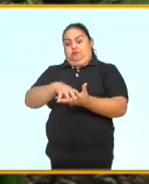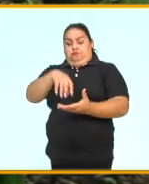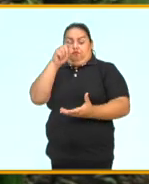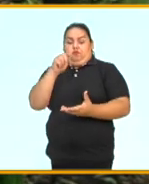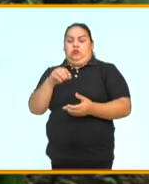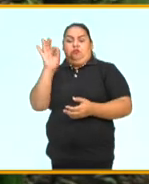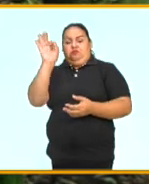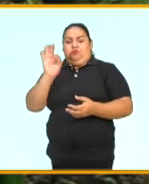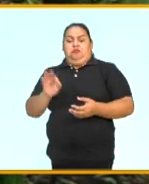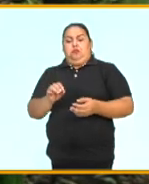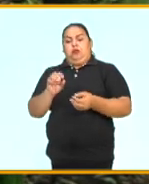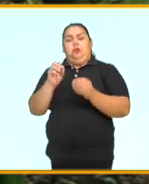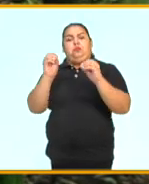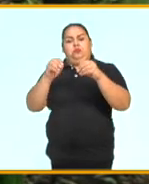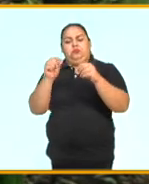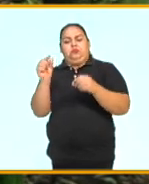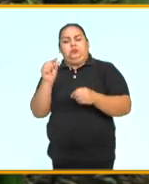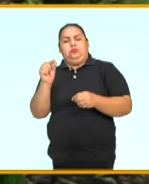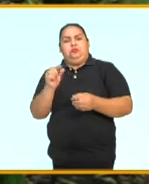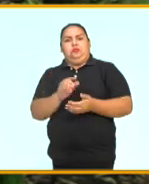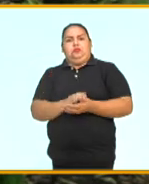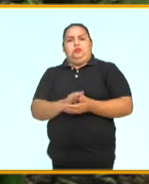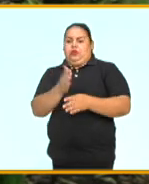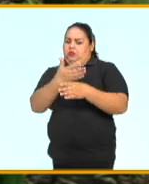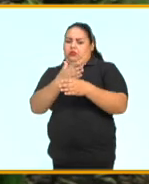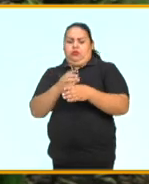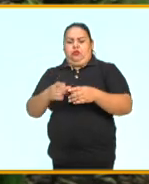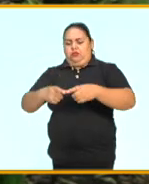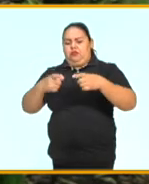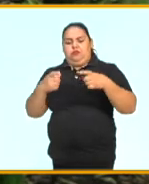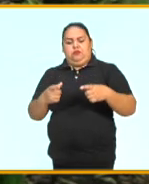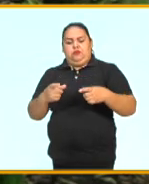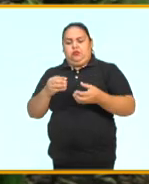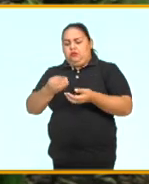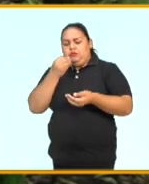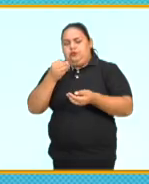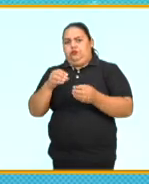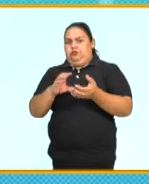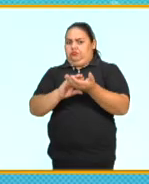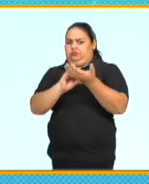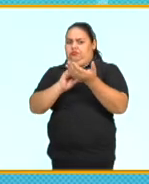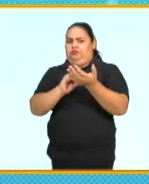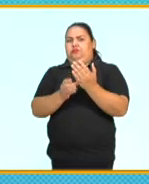de arroces, diferentes platillos con carne de ave.